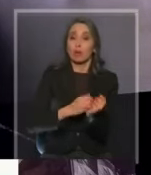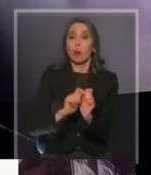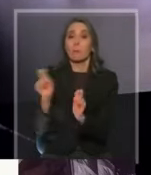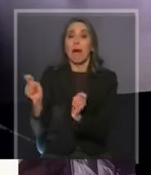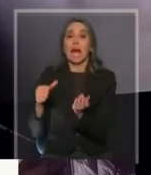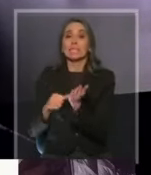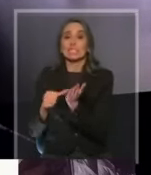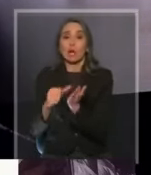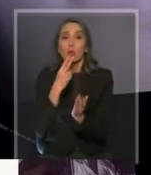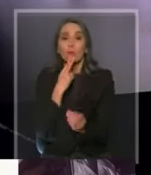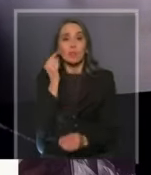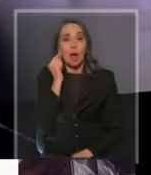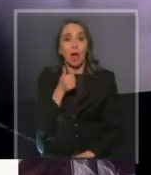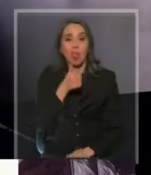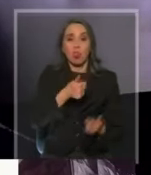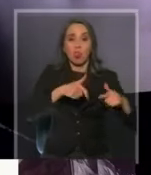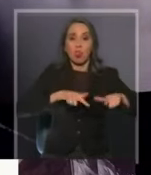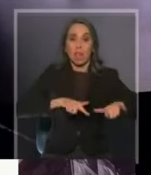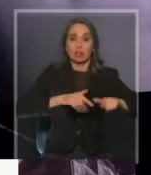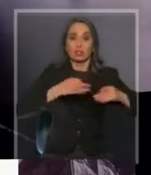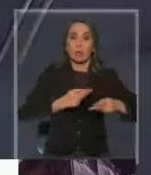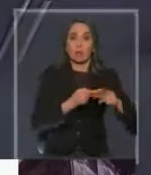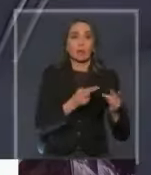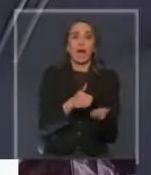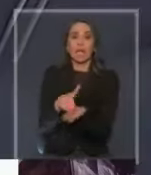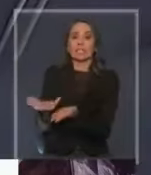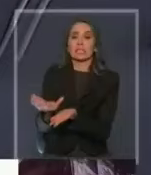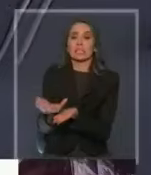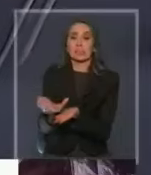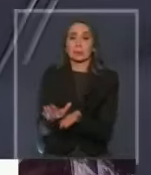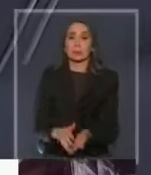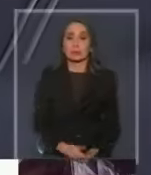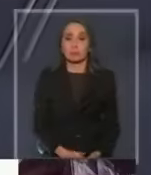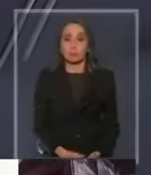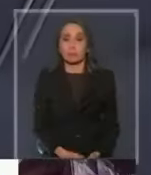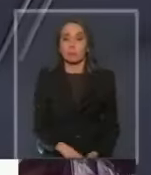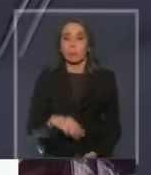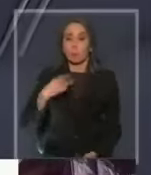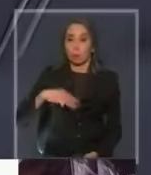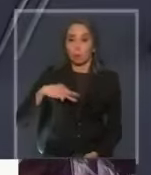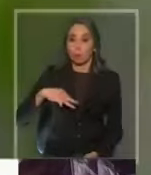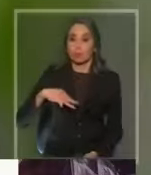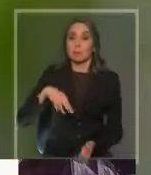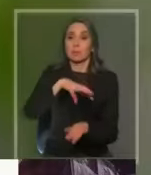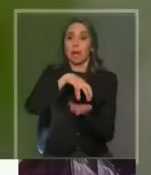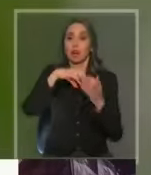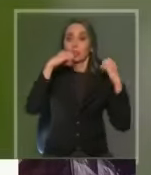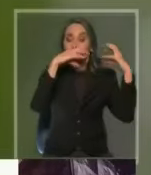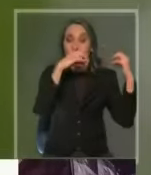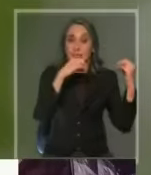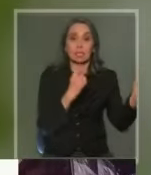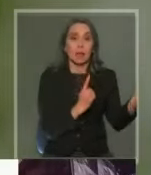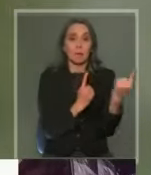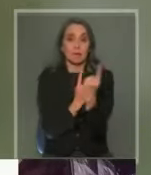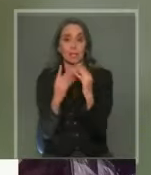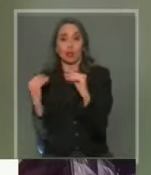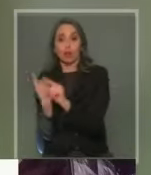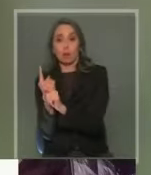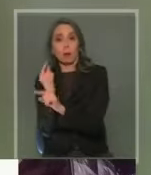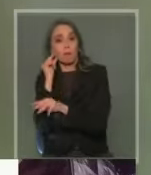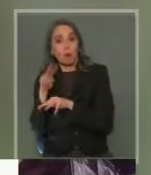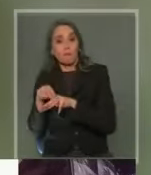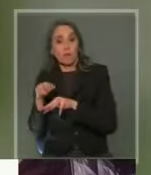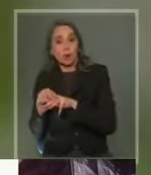la directora de Seguridad Pública lo rechazó. El municipio de La Cisterna se acercó a conversar con la viuda del